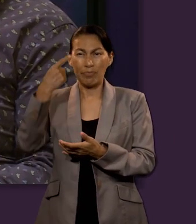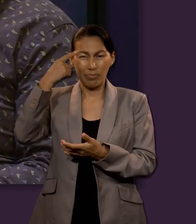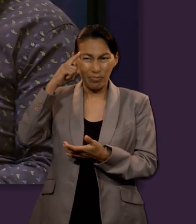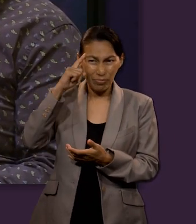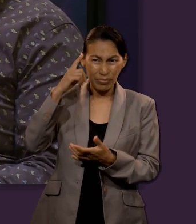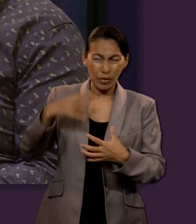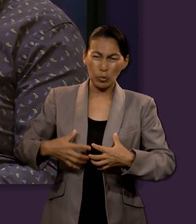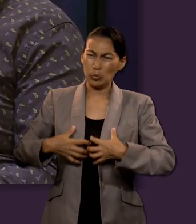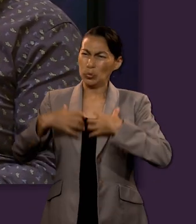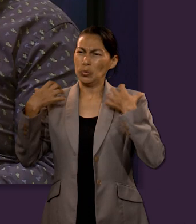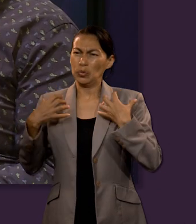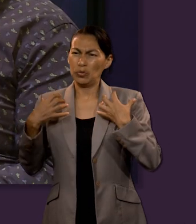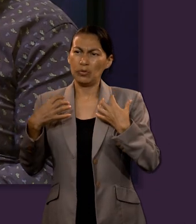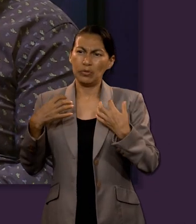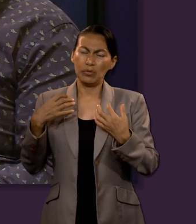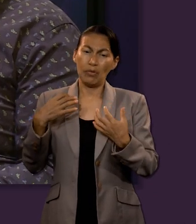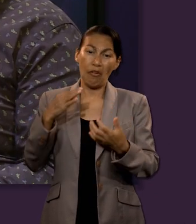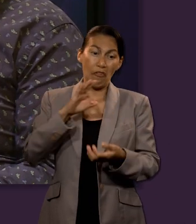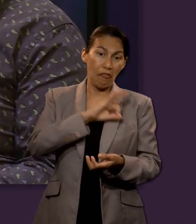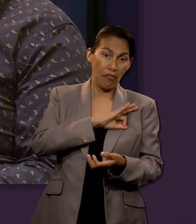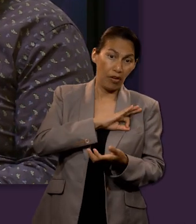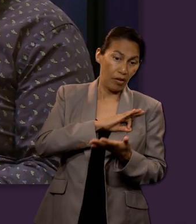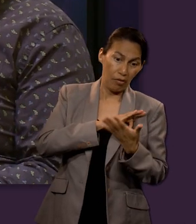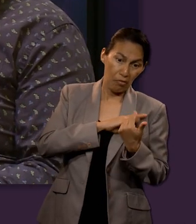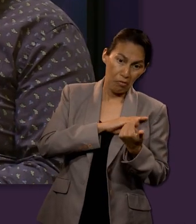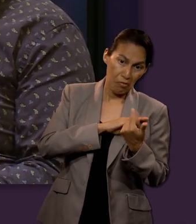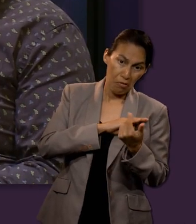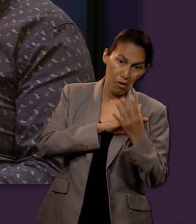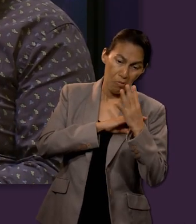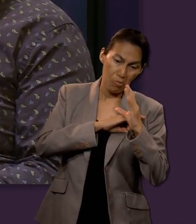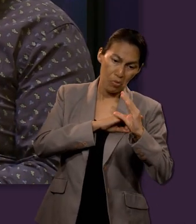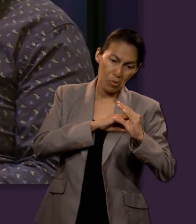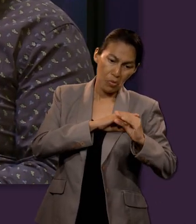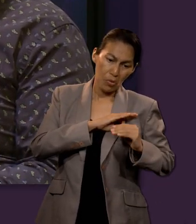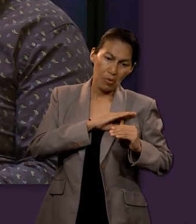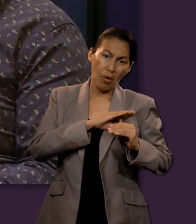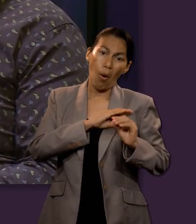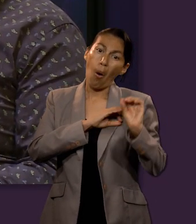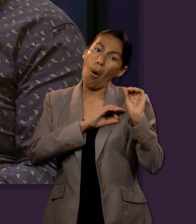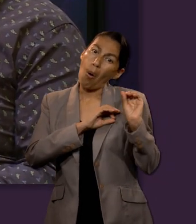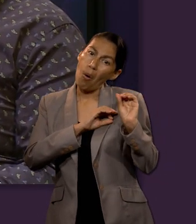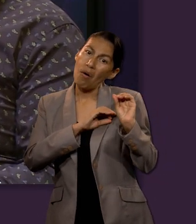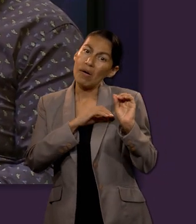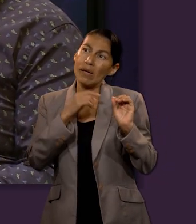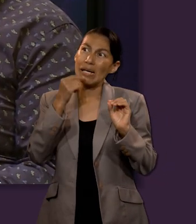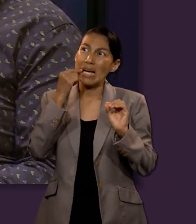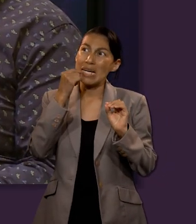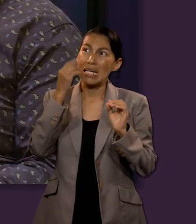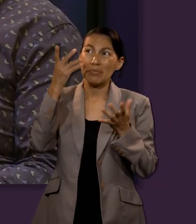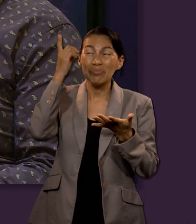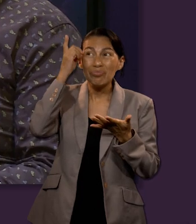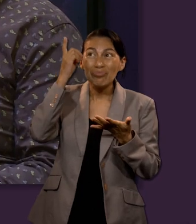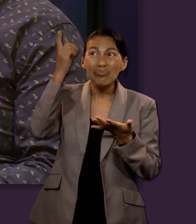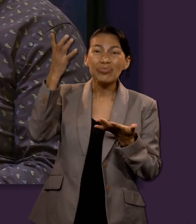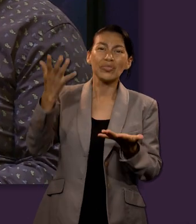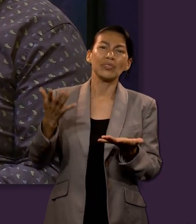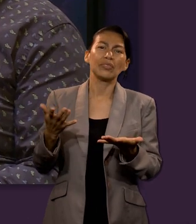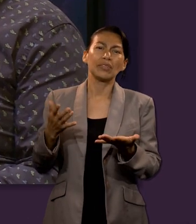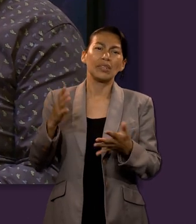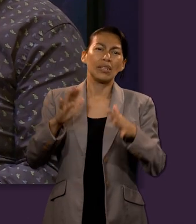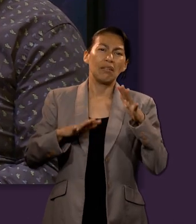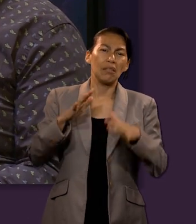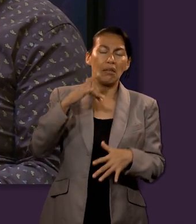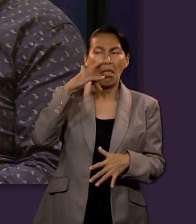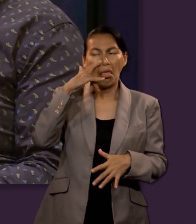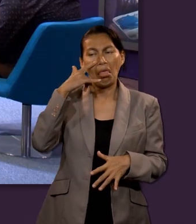ambición la ira la pasión la falta de fe o un supuesto celo por dios supuesto aunque nos